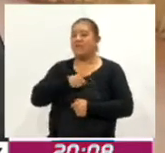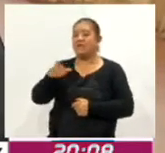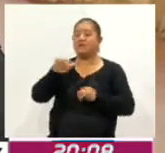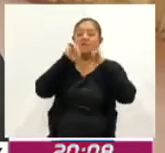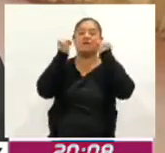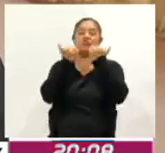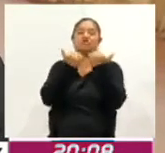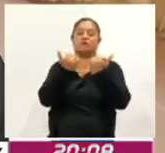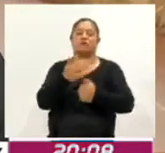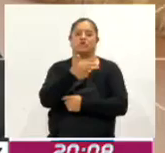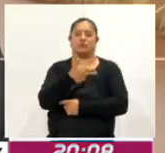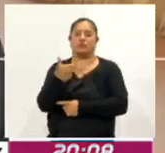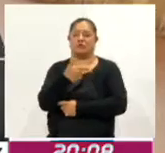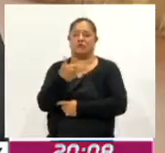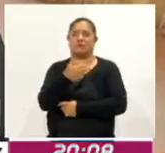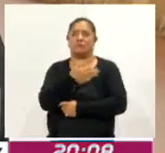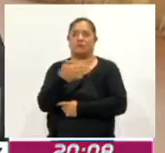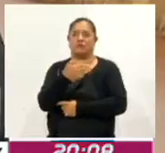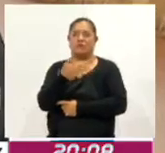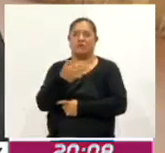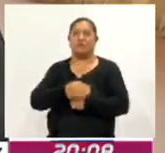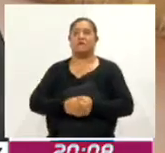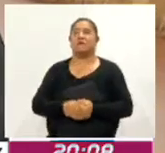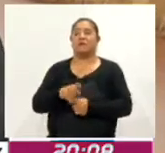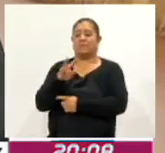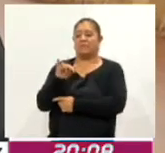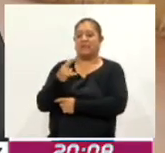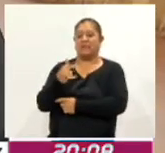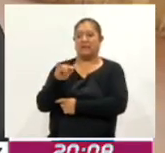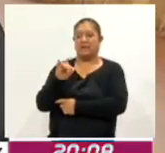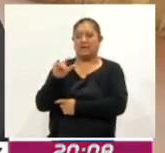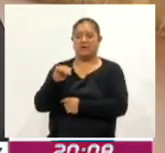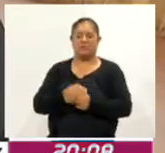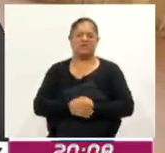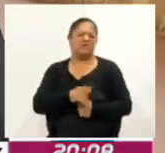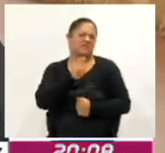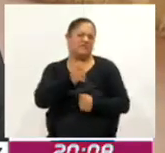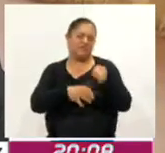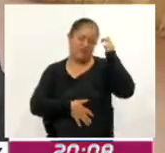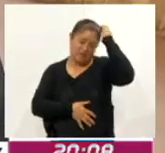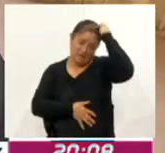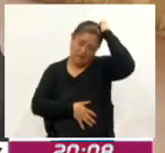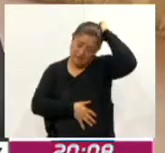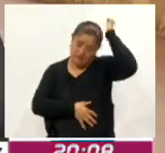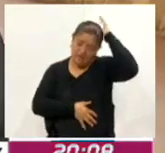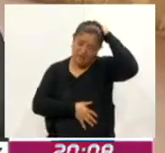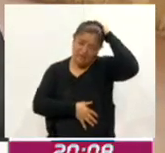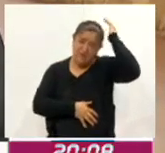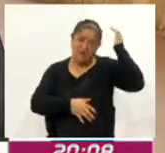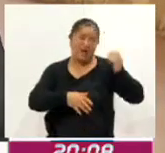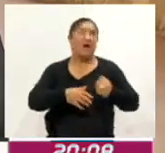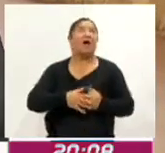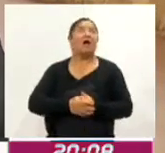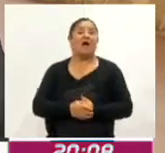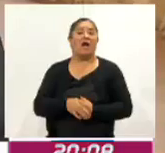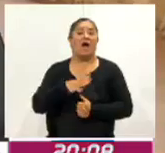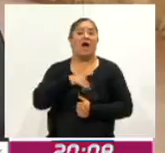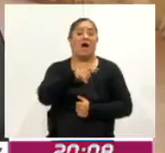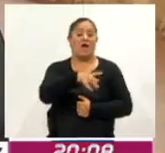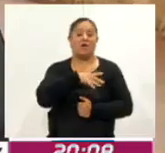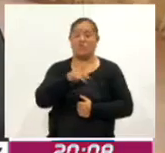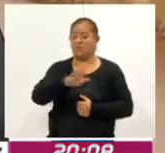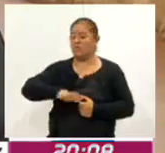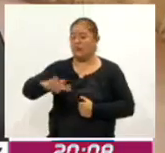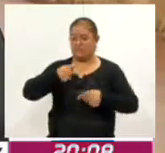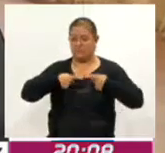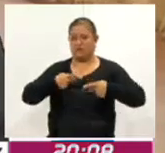Medellín Viveros. Este Fan Tour significa familiarización con el destino. Es una oportunidad invaluable para que los operadores